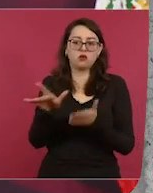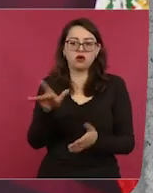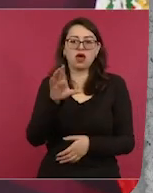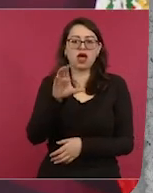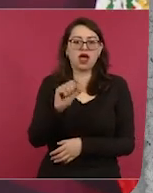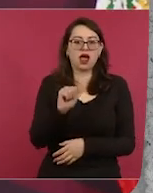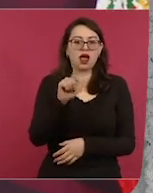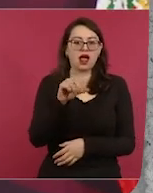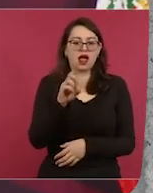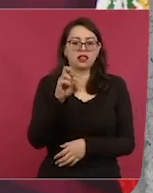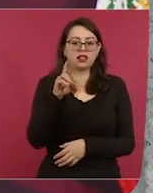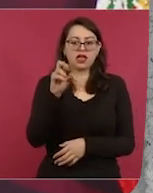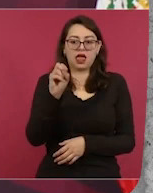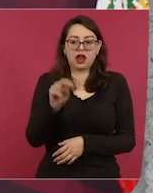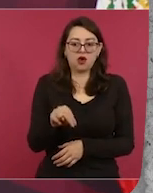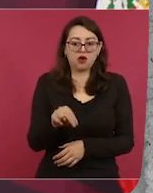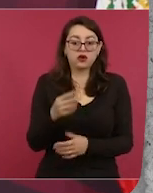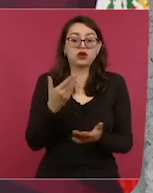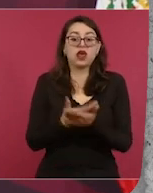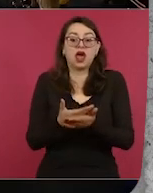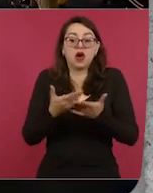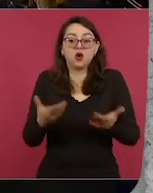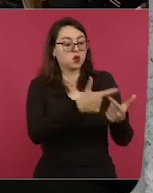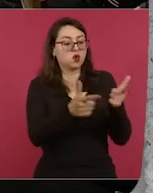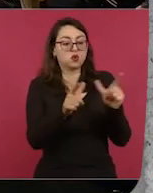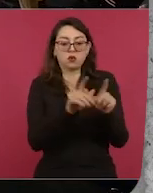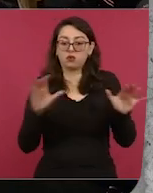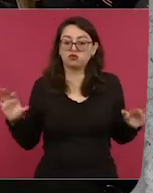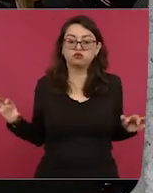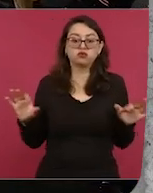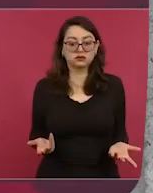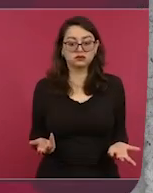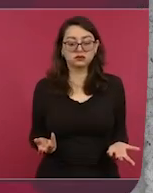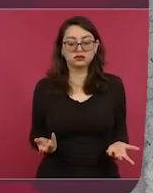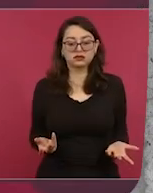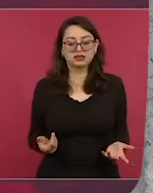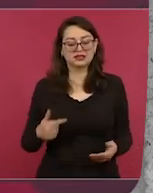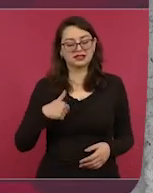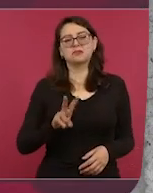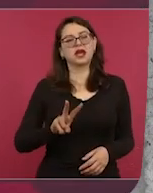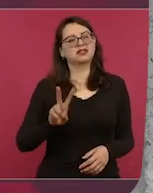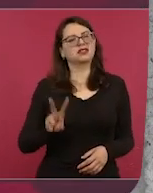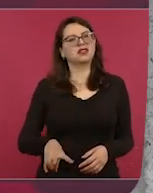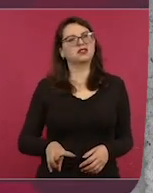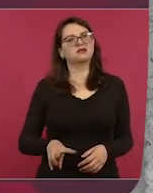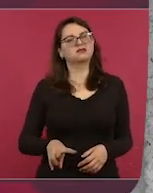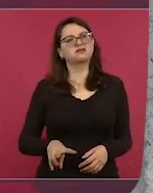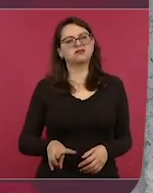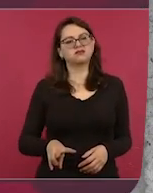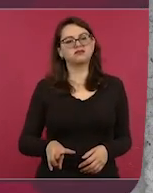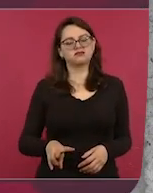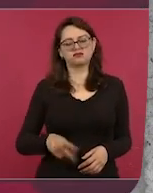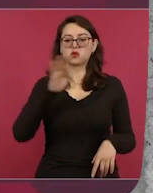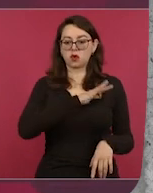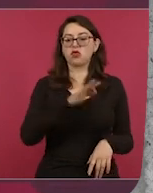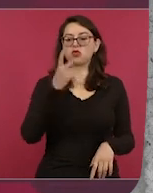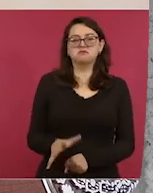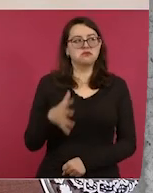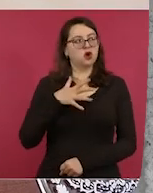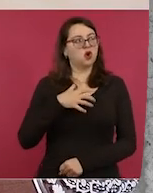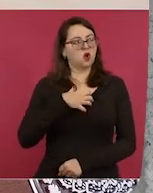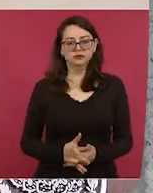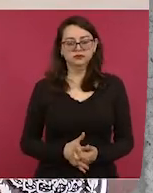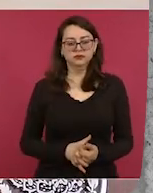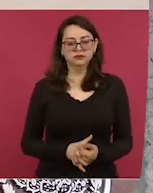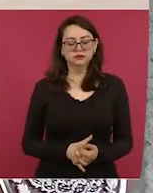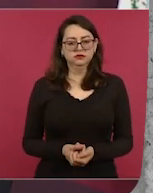Calderón de ahora de Claudio x González de todos ellos me da mucha satisfacción decir que somos distintos porque